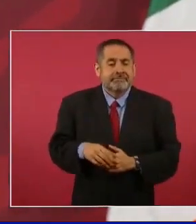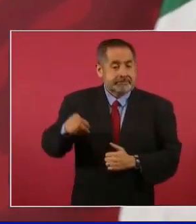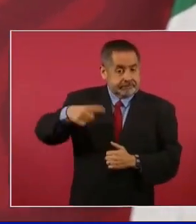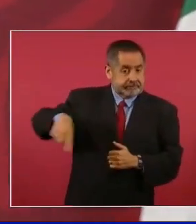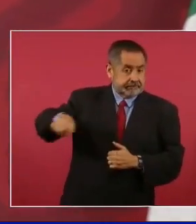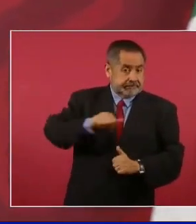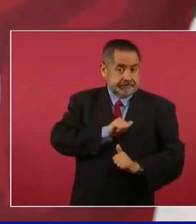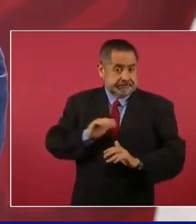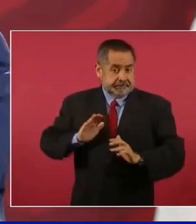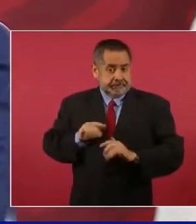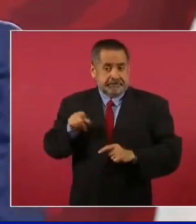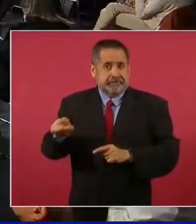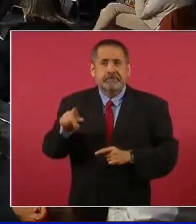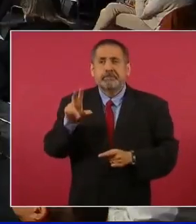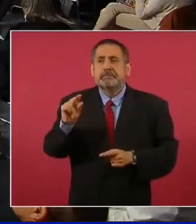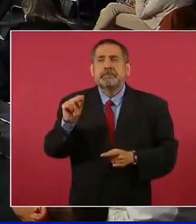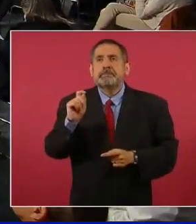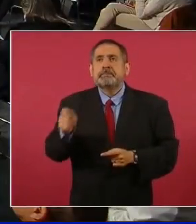no